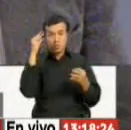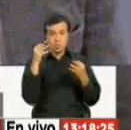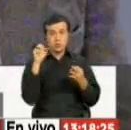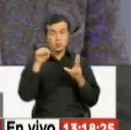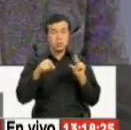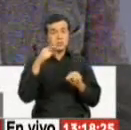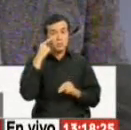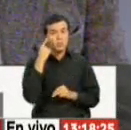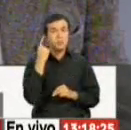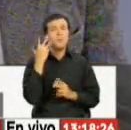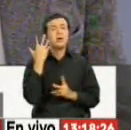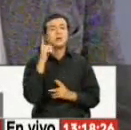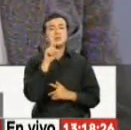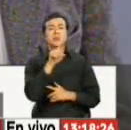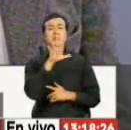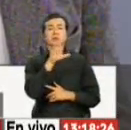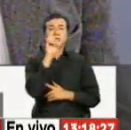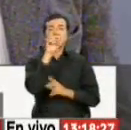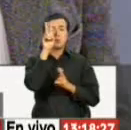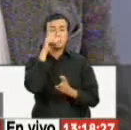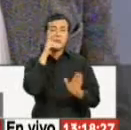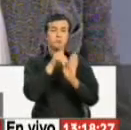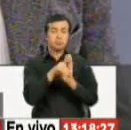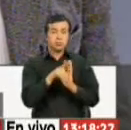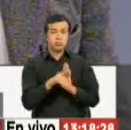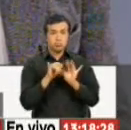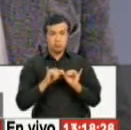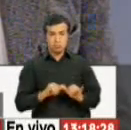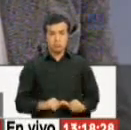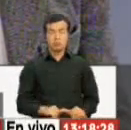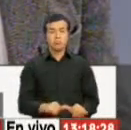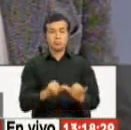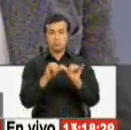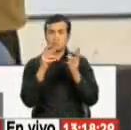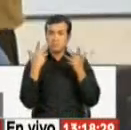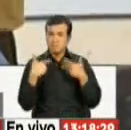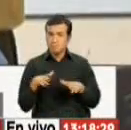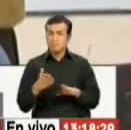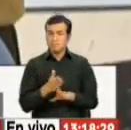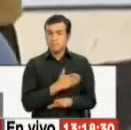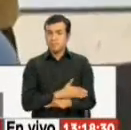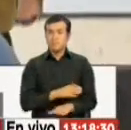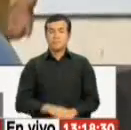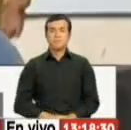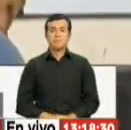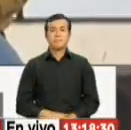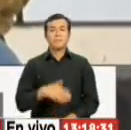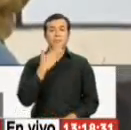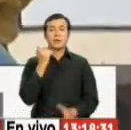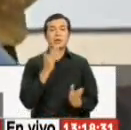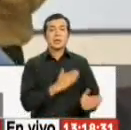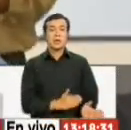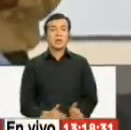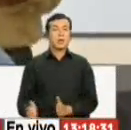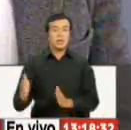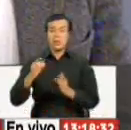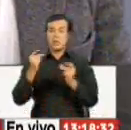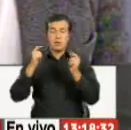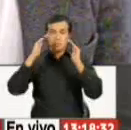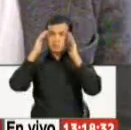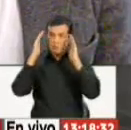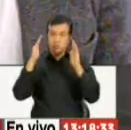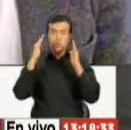un poco más de 150 casos que han sido que han sido presentados ya también se han mejorado los protocolos de respuesta